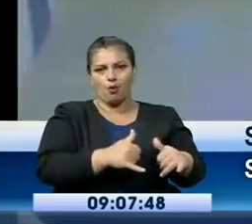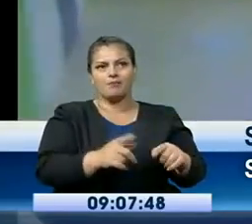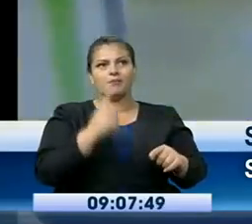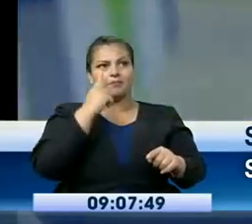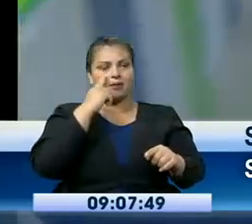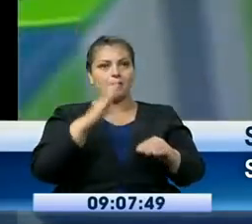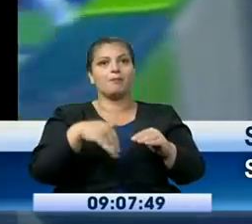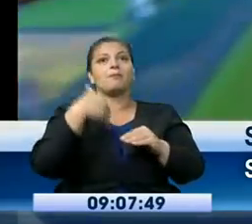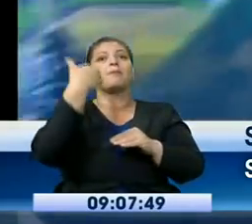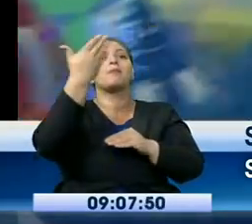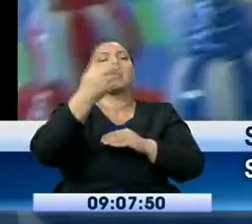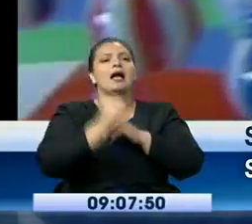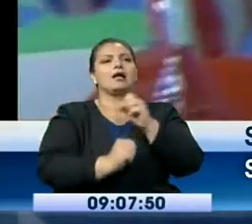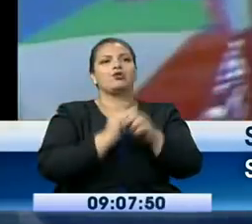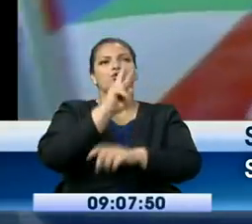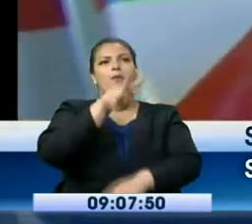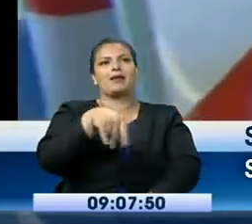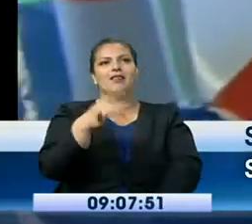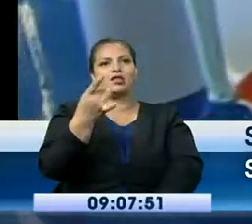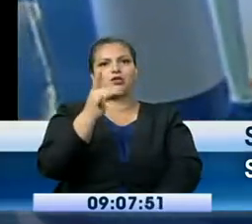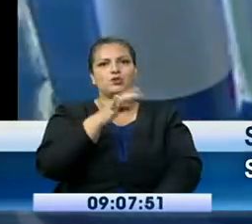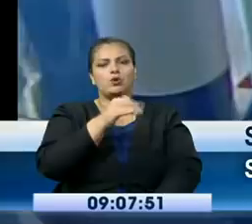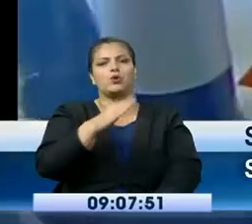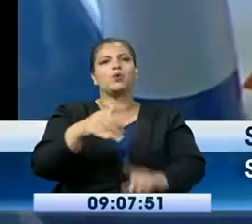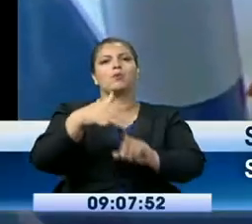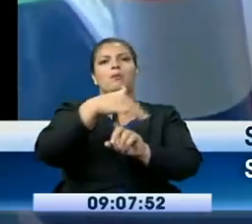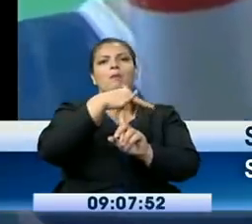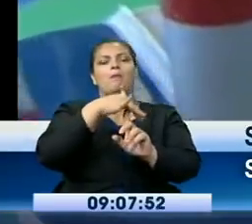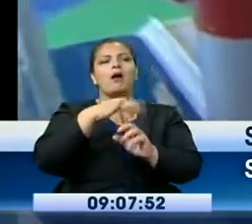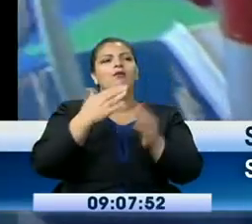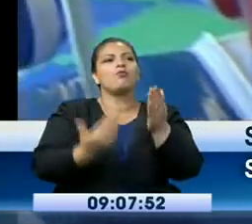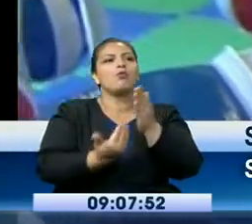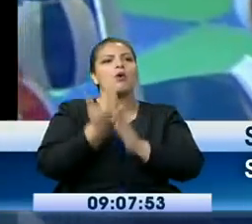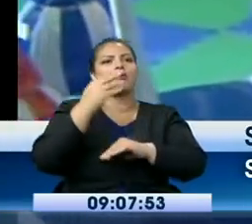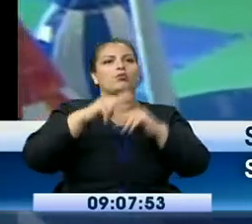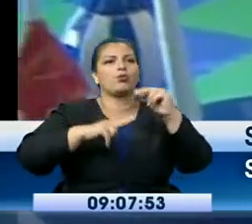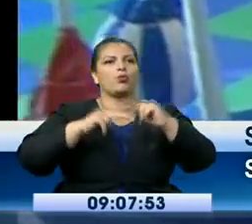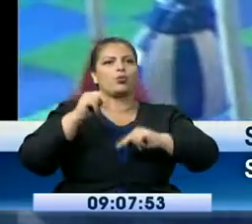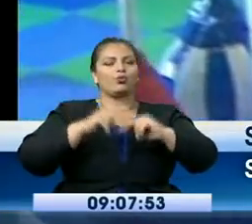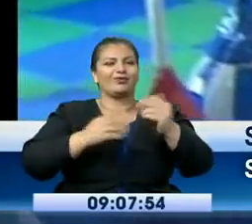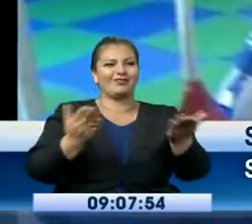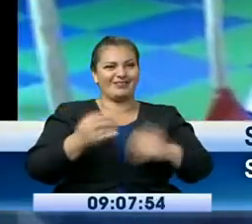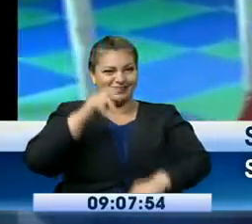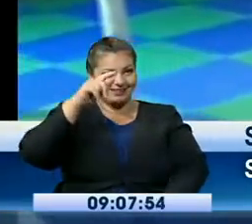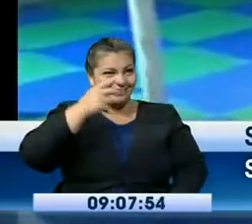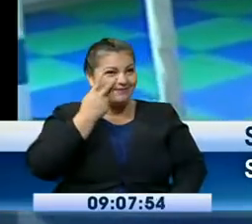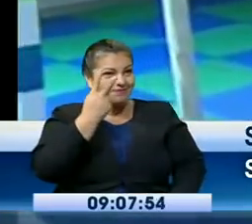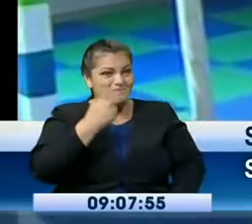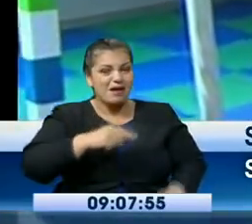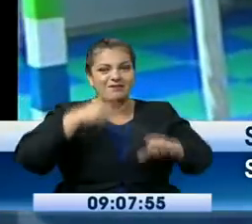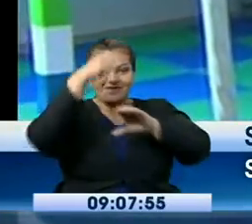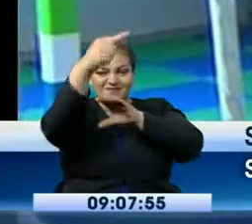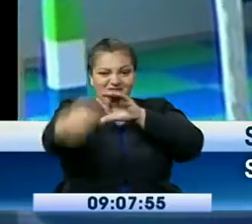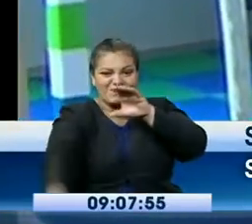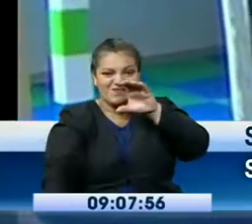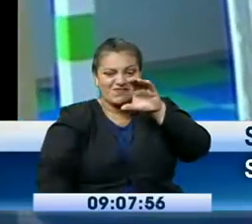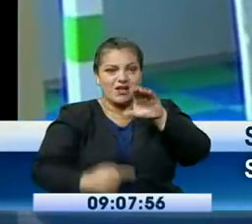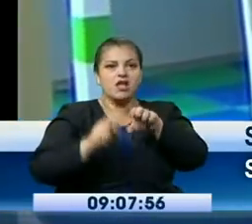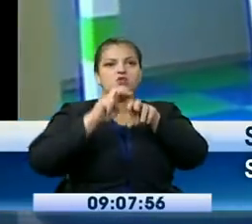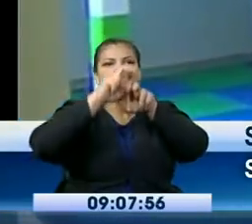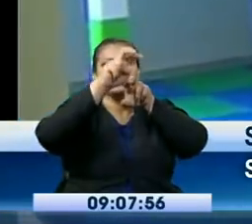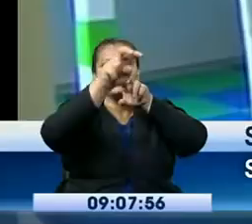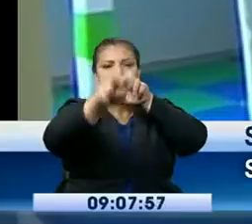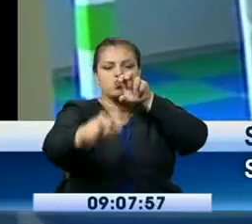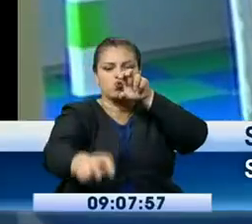en el área de está frente a la perla en la explanada de la perla un parque de diversiones ya un poquito más extremo con más adrenalina como te